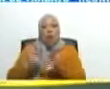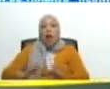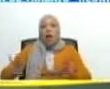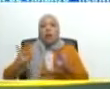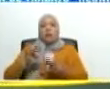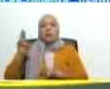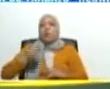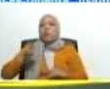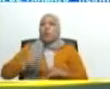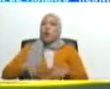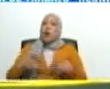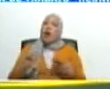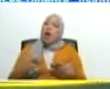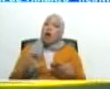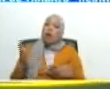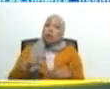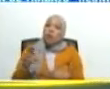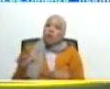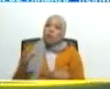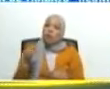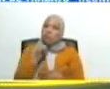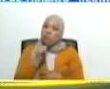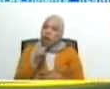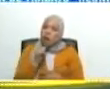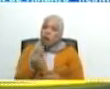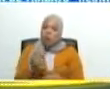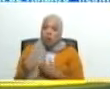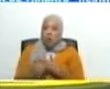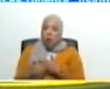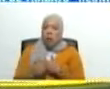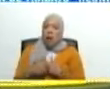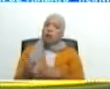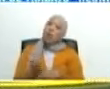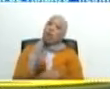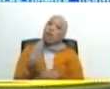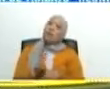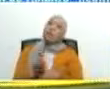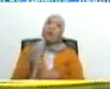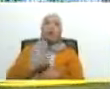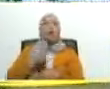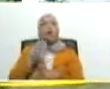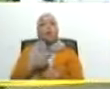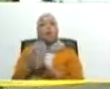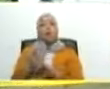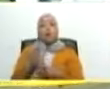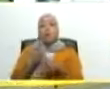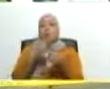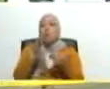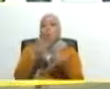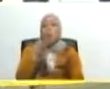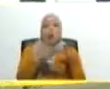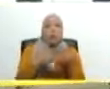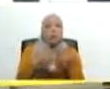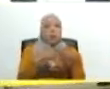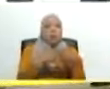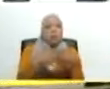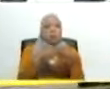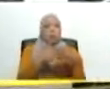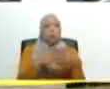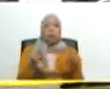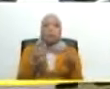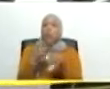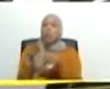ni nunca ni jamás por las malas. Nadie podrá con Venezuela por las malas. Llámese Imperio Gringo, llámese Comando